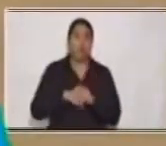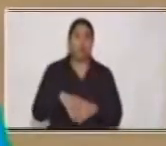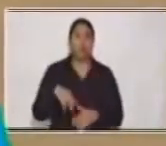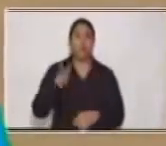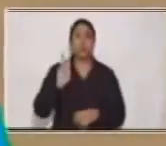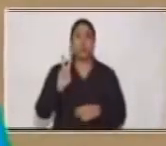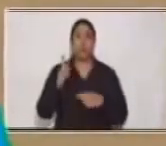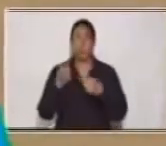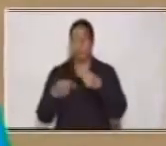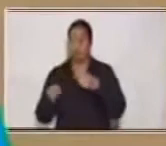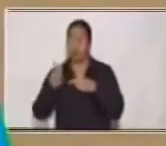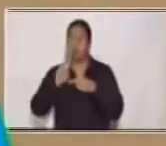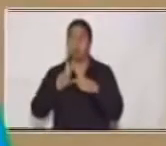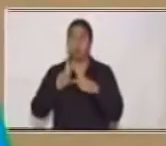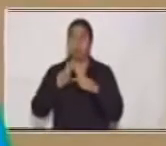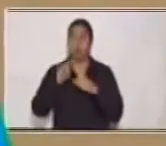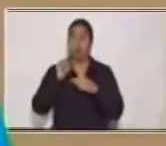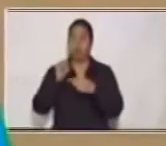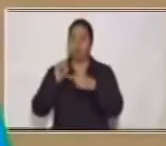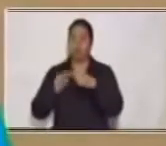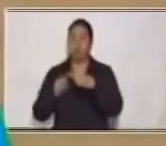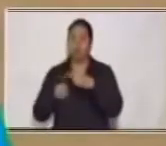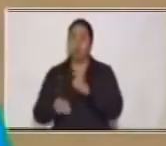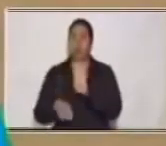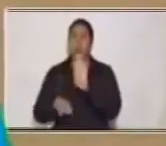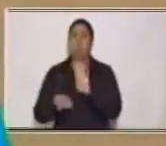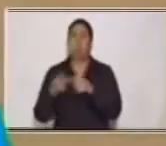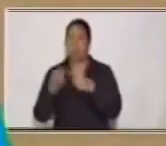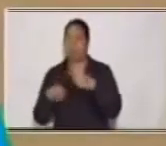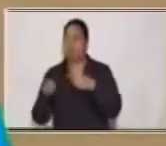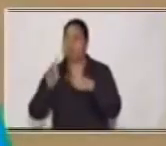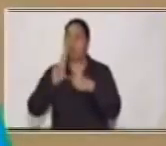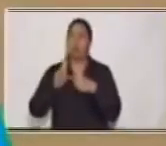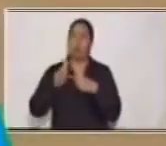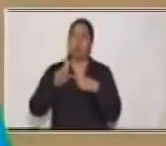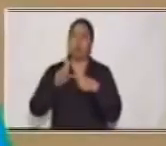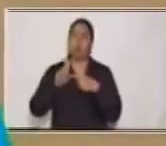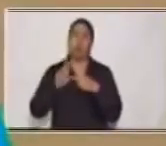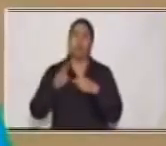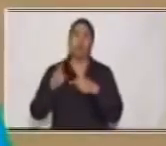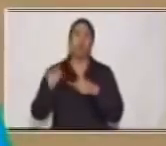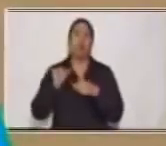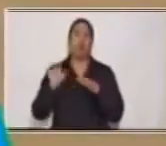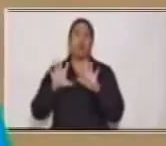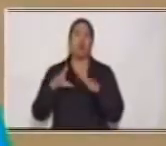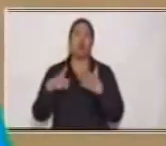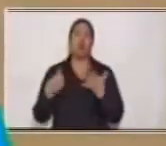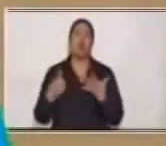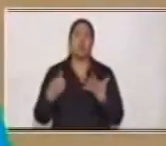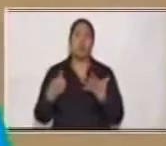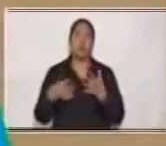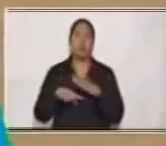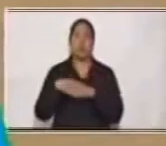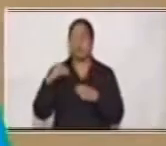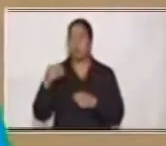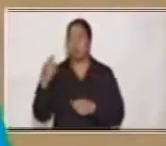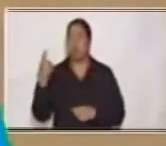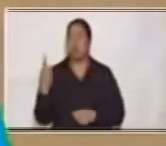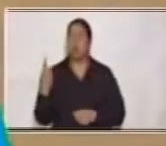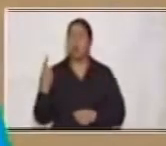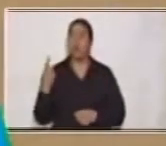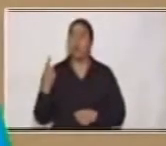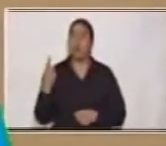cuadrado dividido B cuadrado, que es 16. Y esto es igual a 1. Y